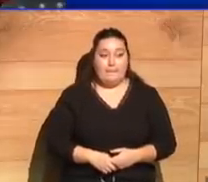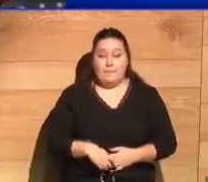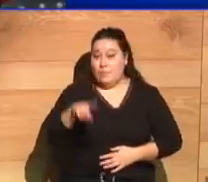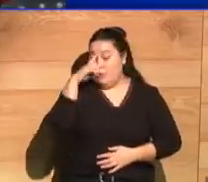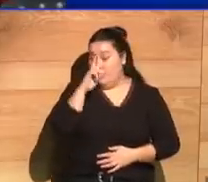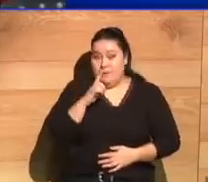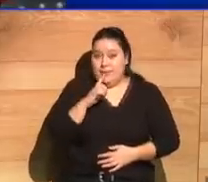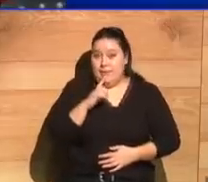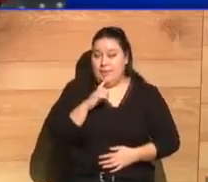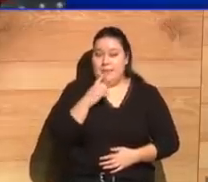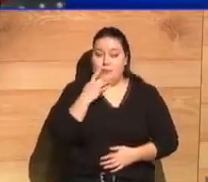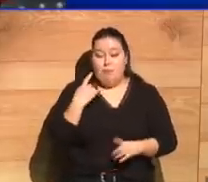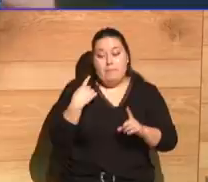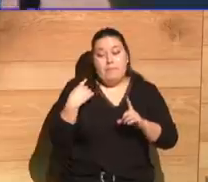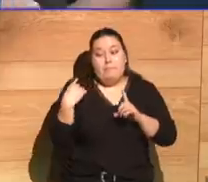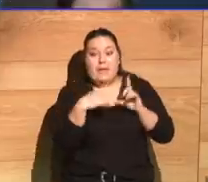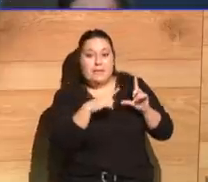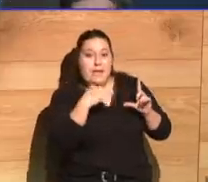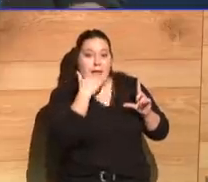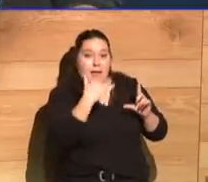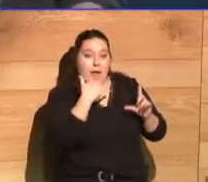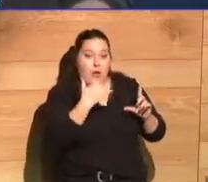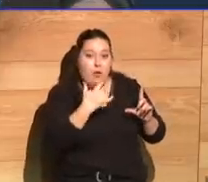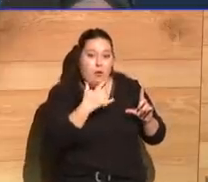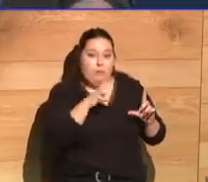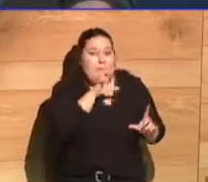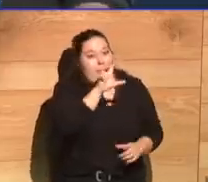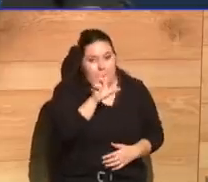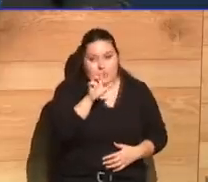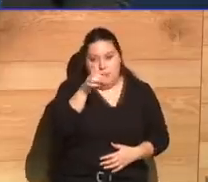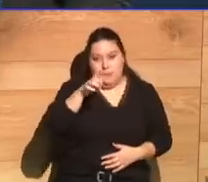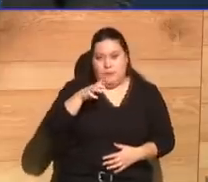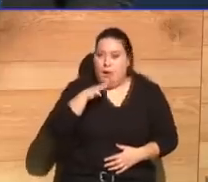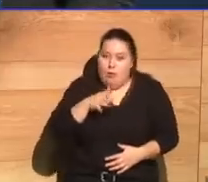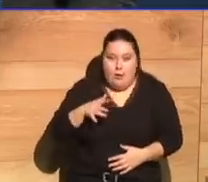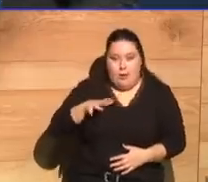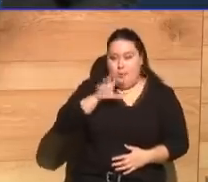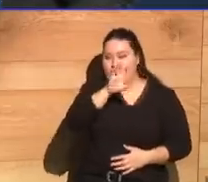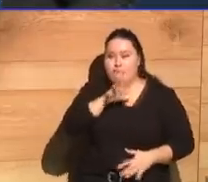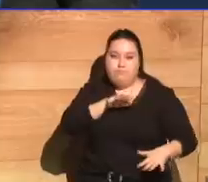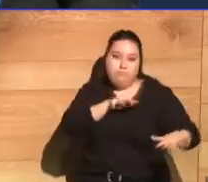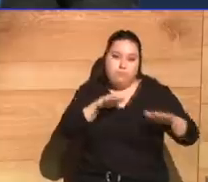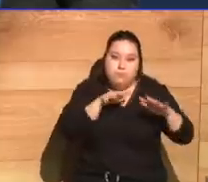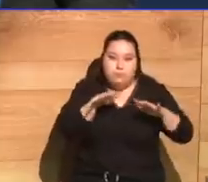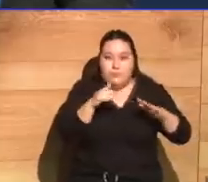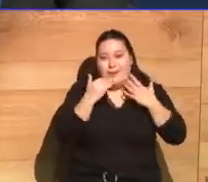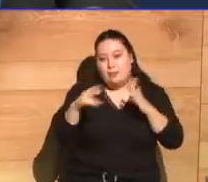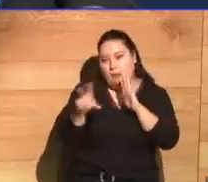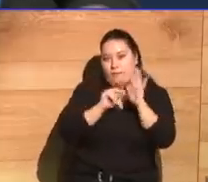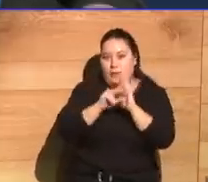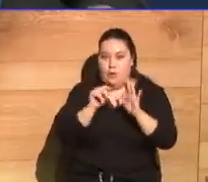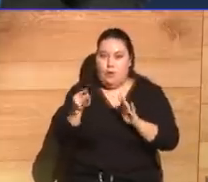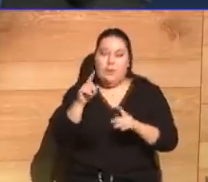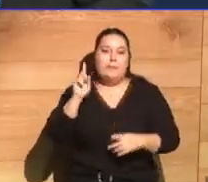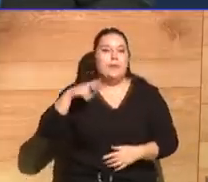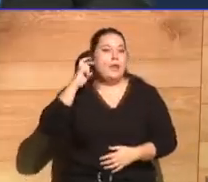No sé si hay algún mensaje que quieres transmitirle a un país que ahora mismo vibra alrededor de ese vídeo y de tu